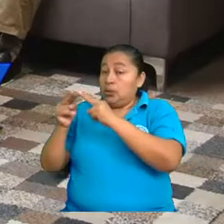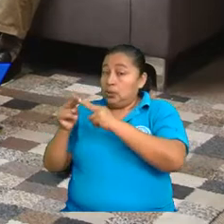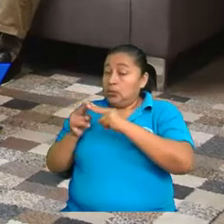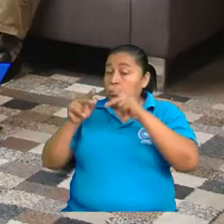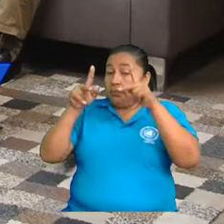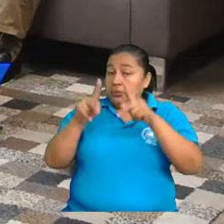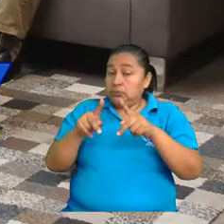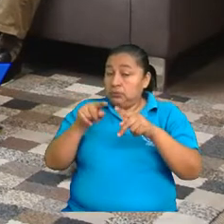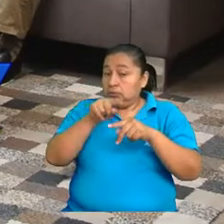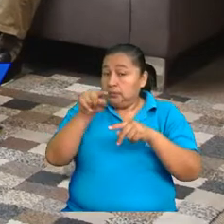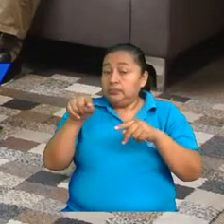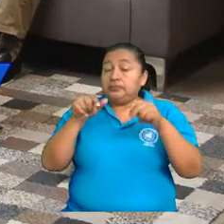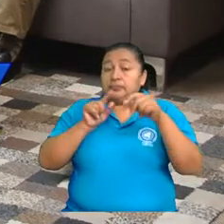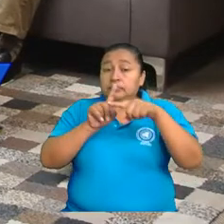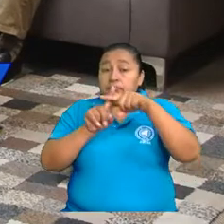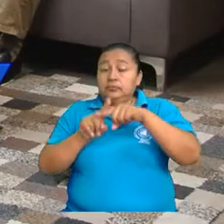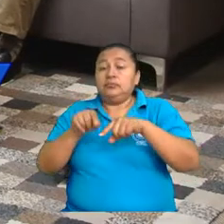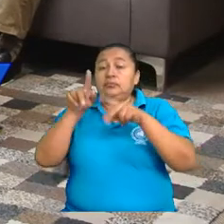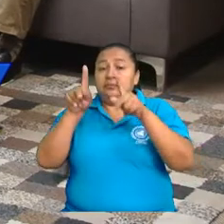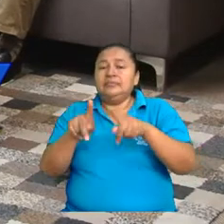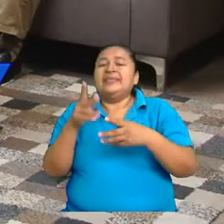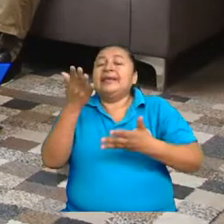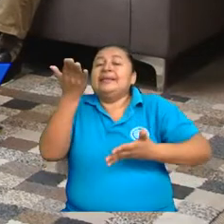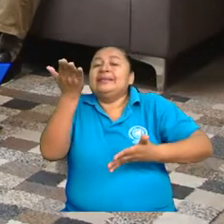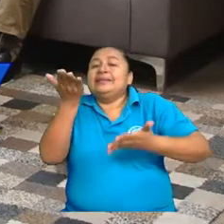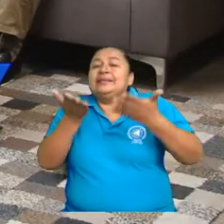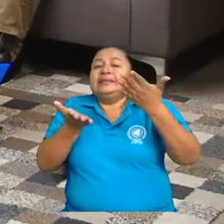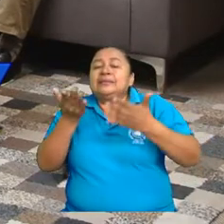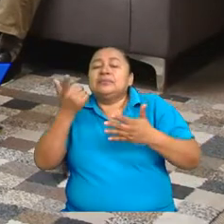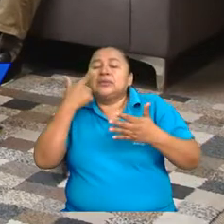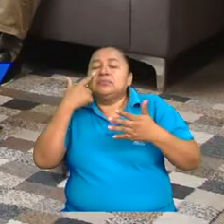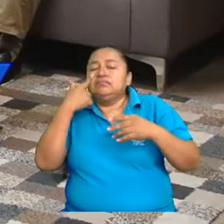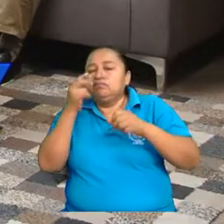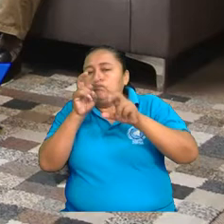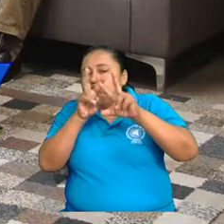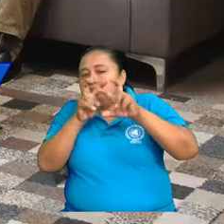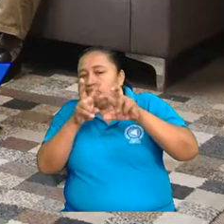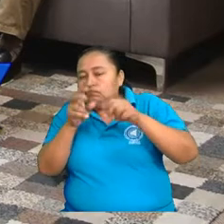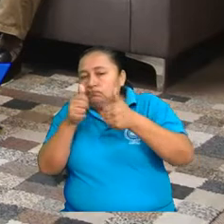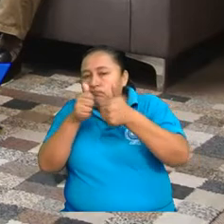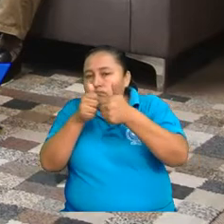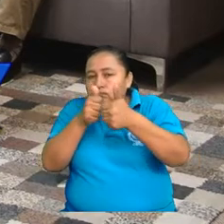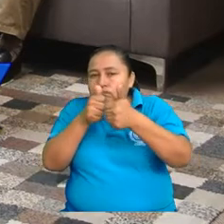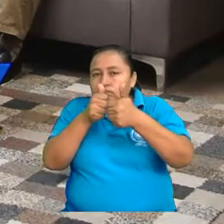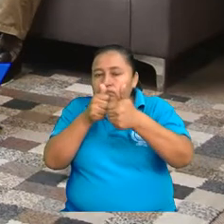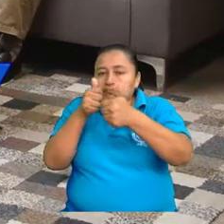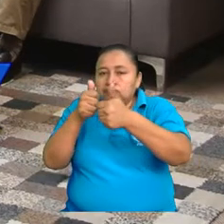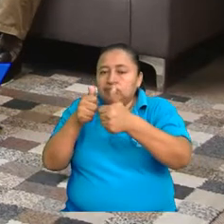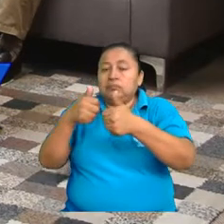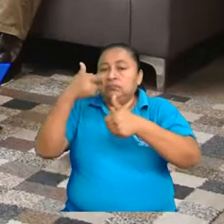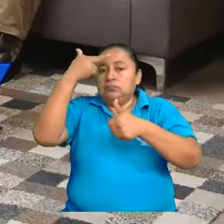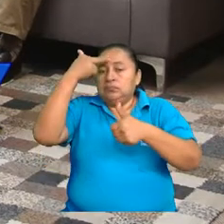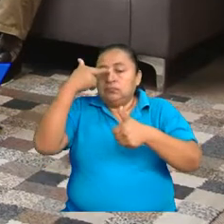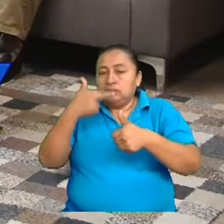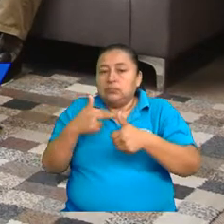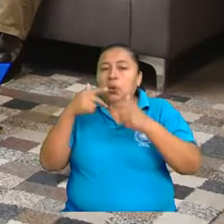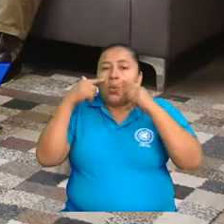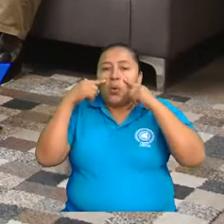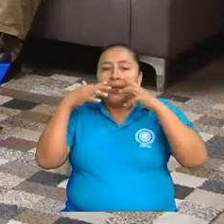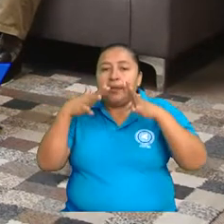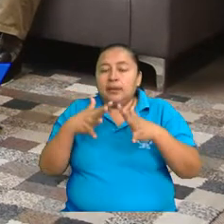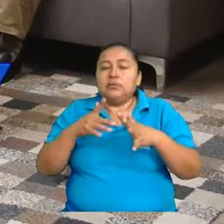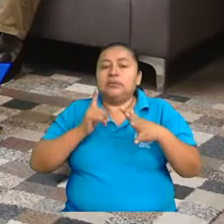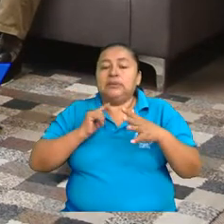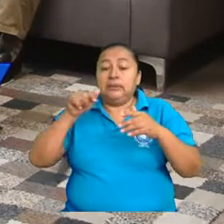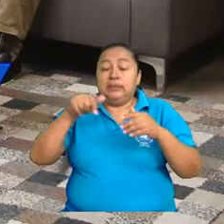ese caso positivo, son personas que están bajo seguimiento responsable y cuidadoso